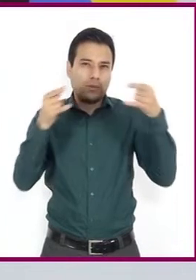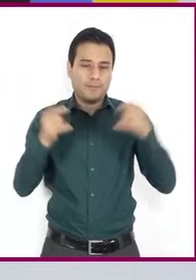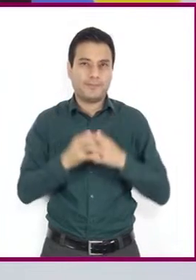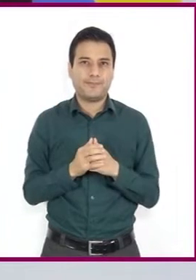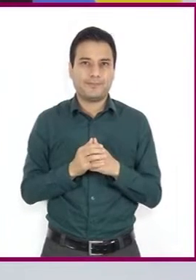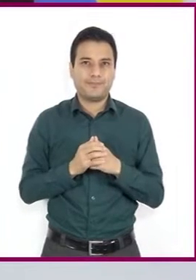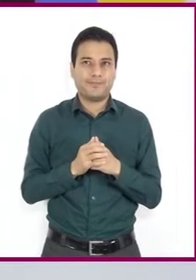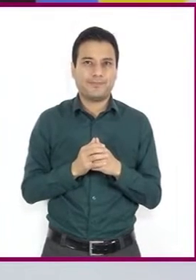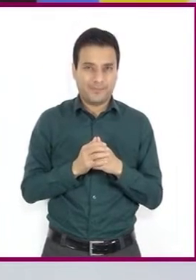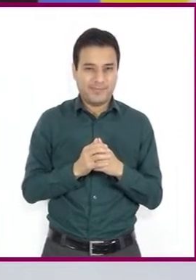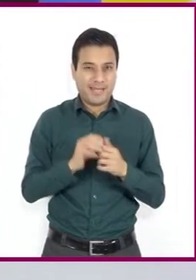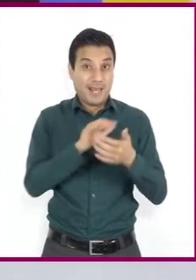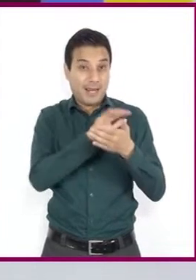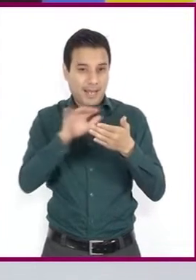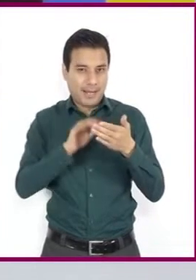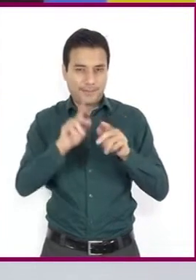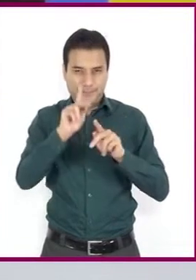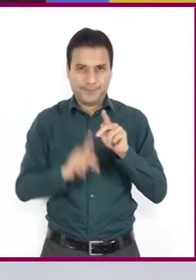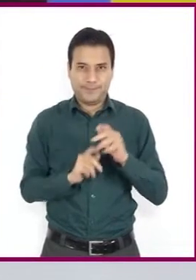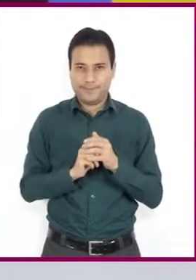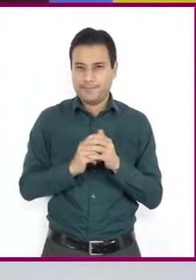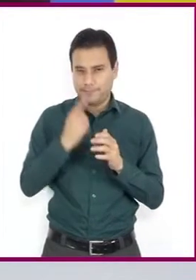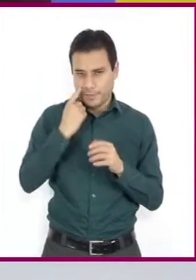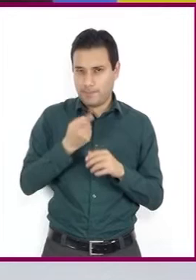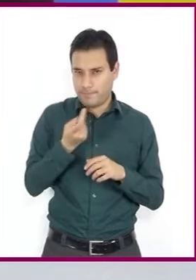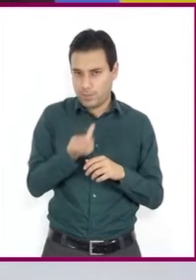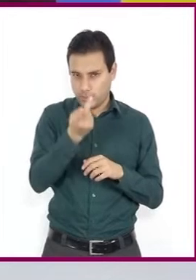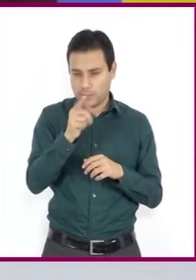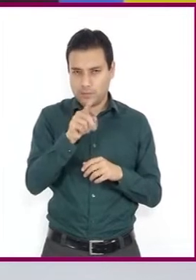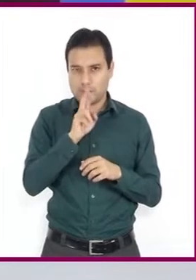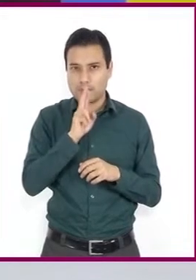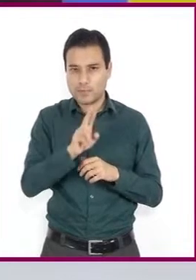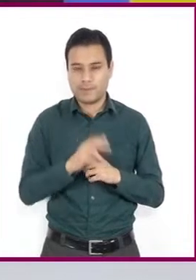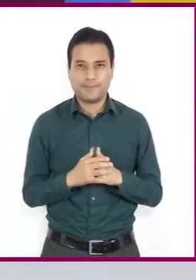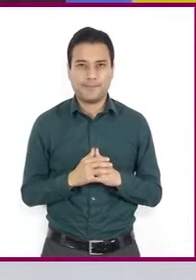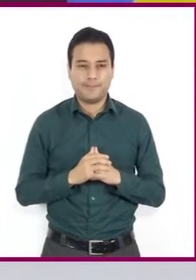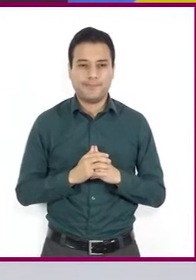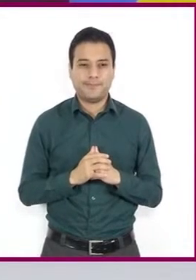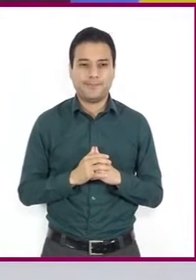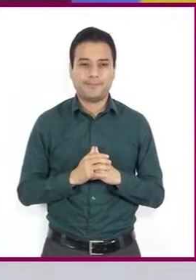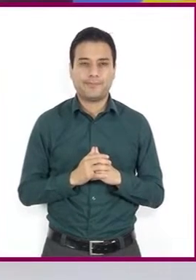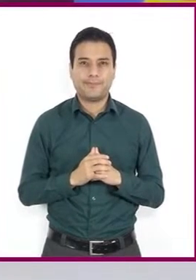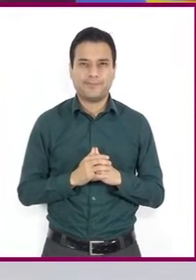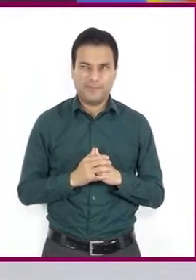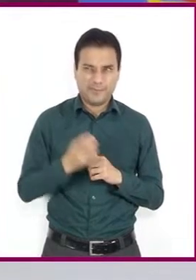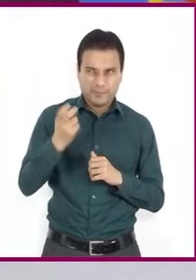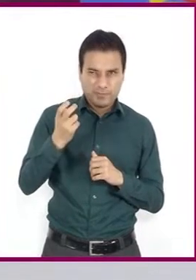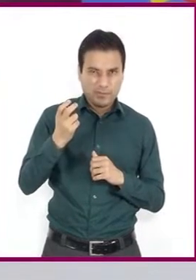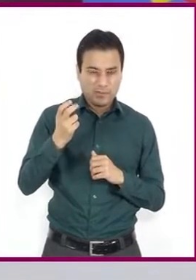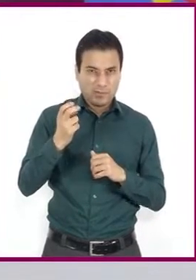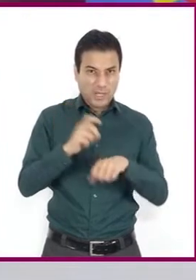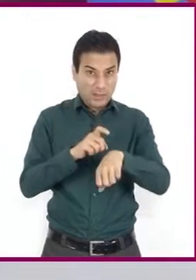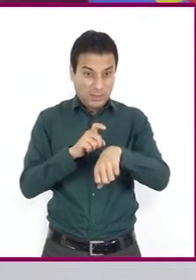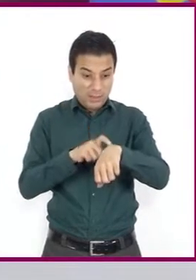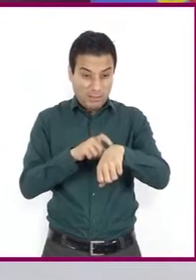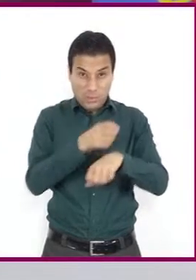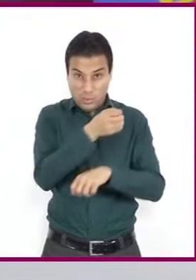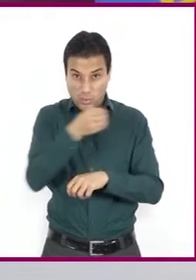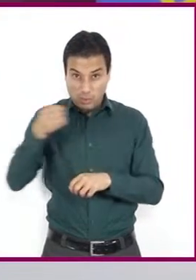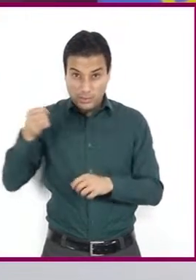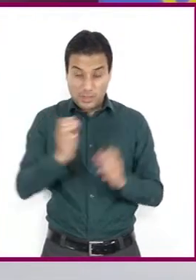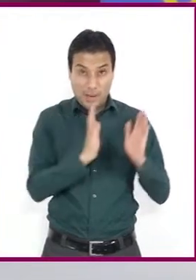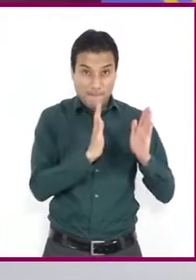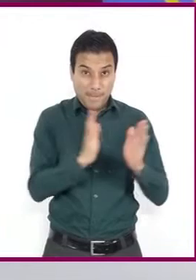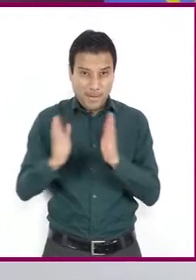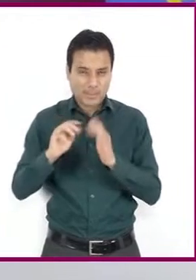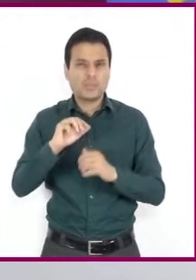Antes de continuar con la lectura, respondan a las siguientes preguntas. ¿Les parece que lleva un orden cronológico?